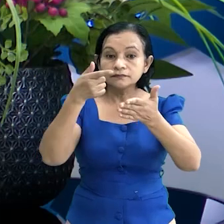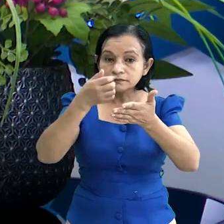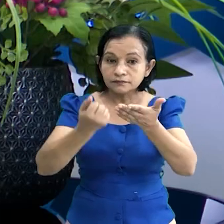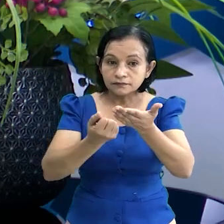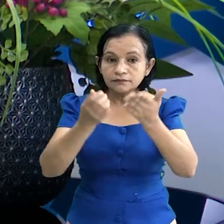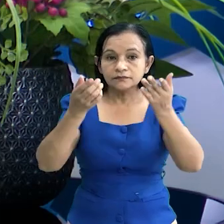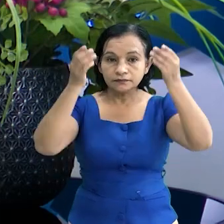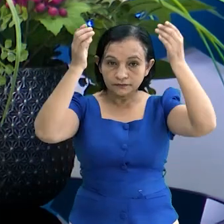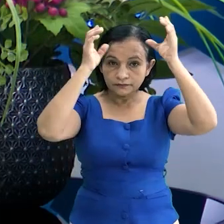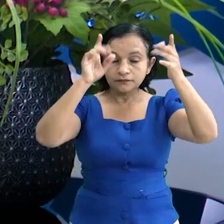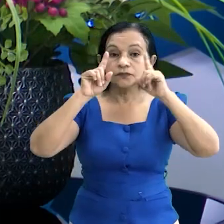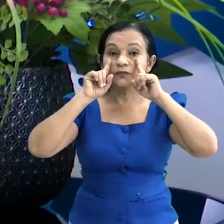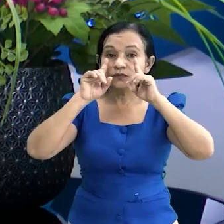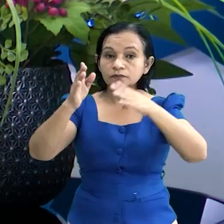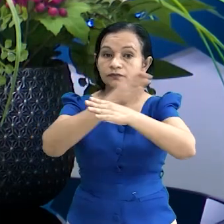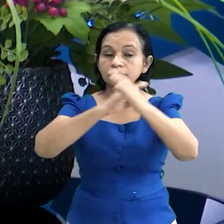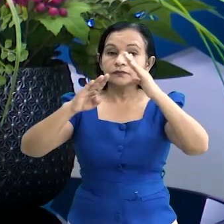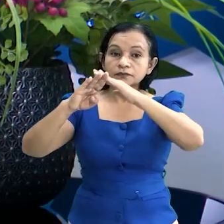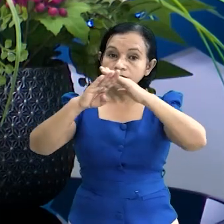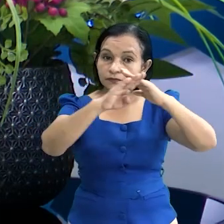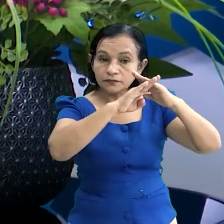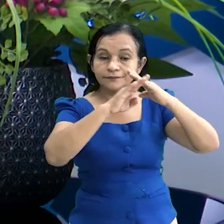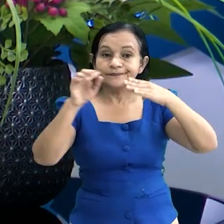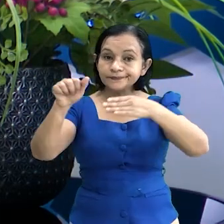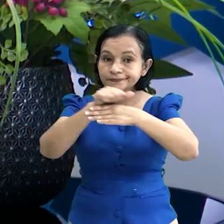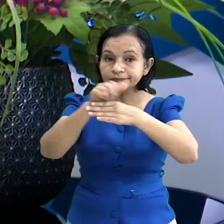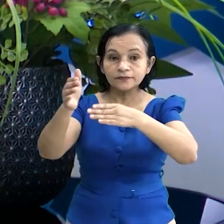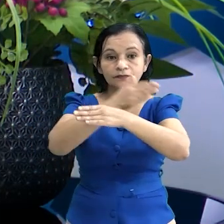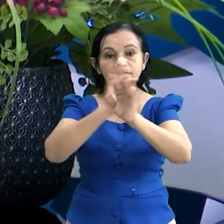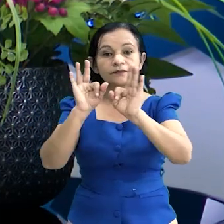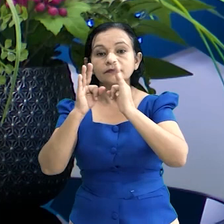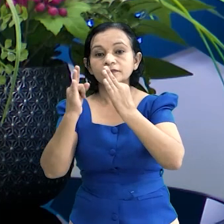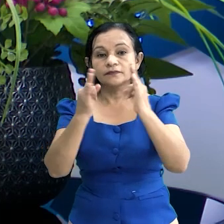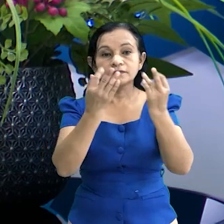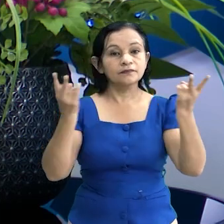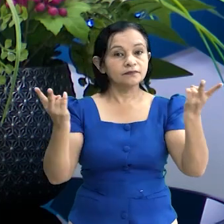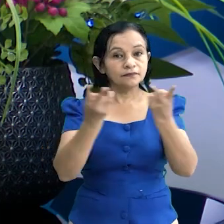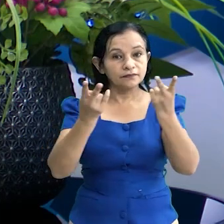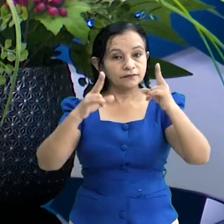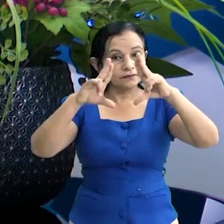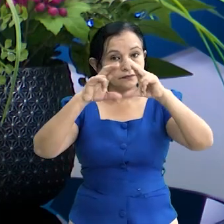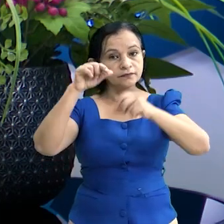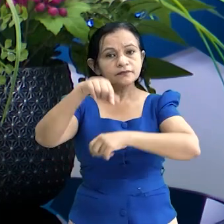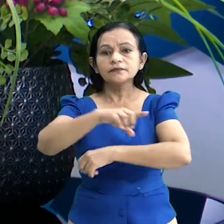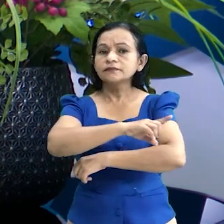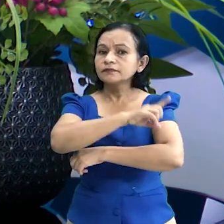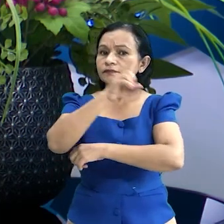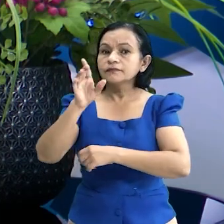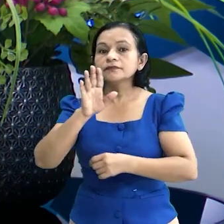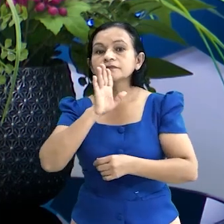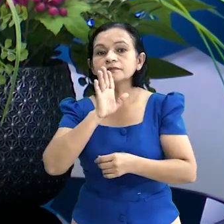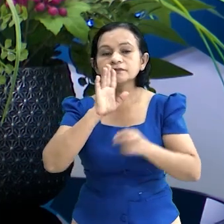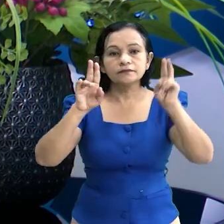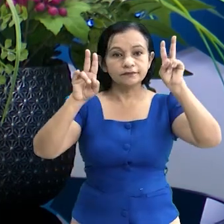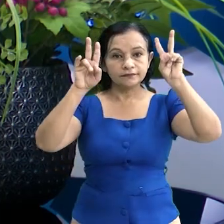fortalecimiento de una cultura de prevención, previsión y preparación en nuestras familias nicaragüenses. En esta edición estaremos